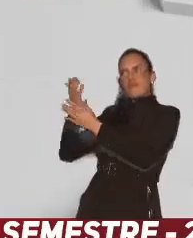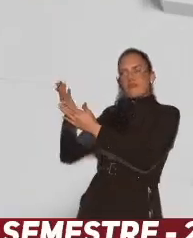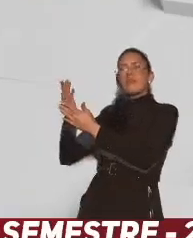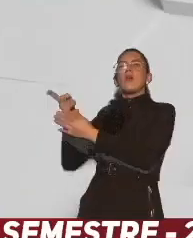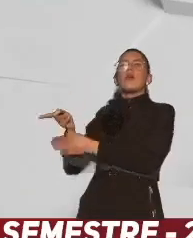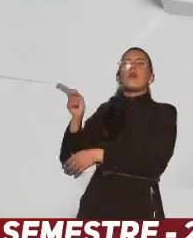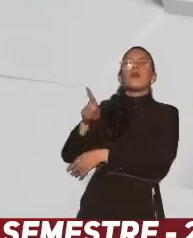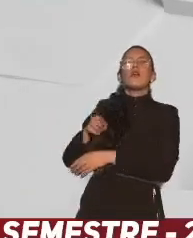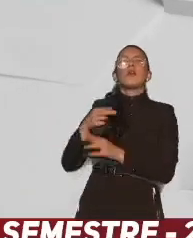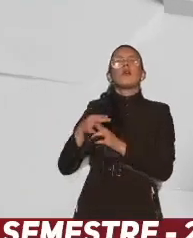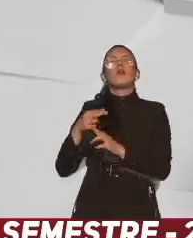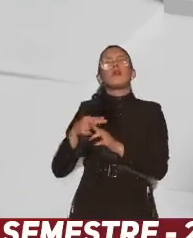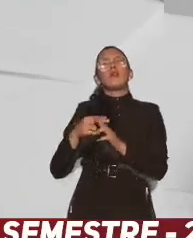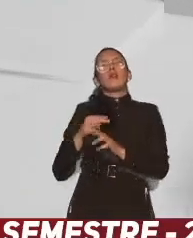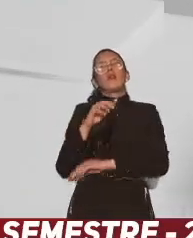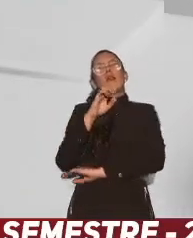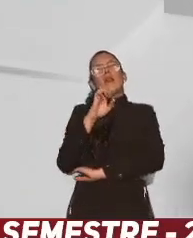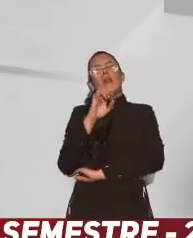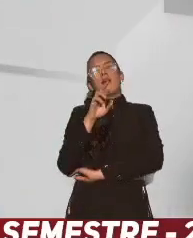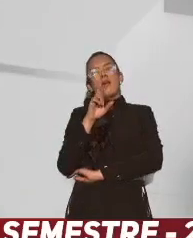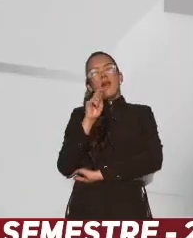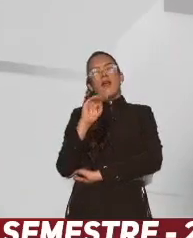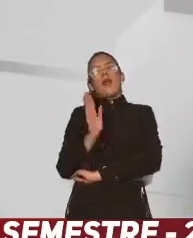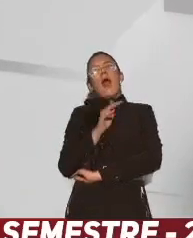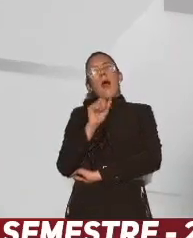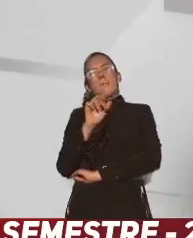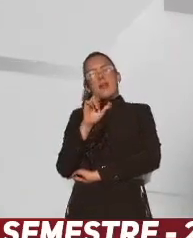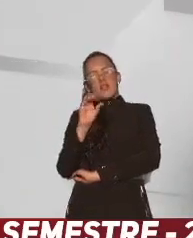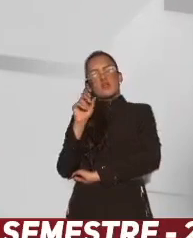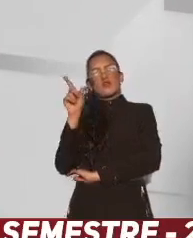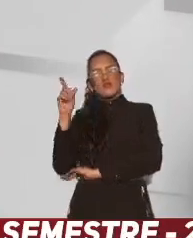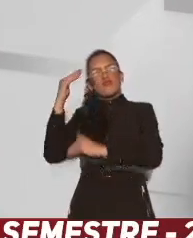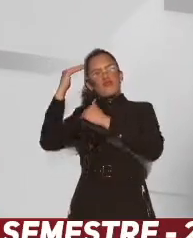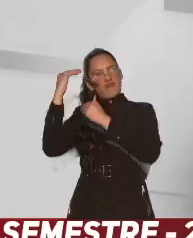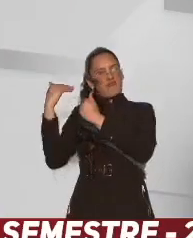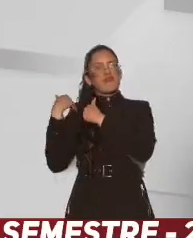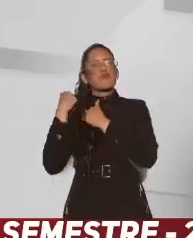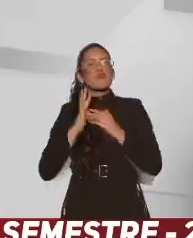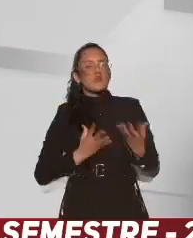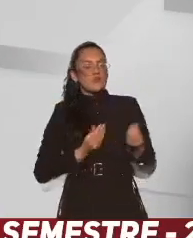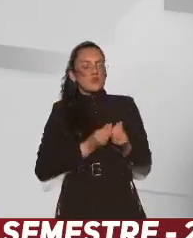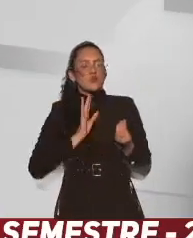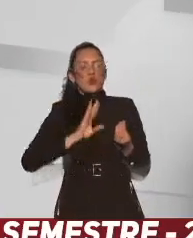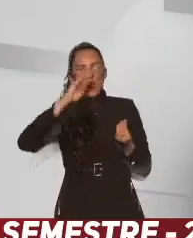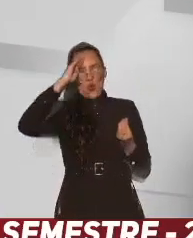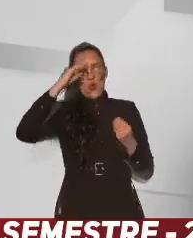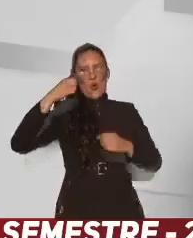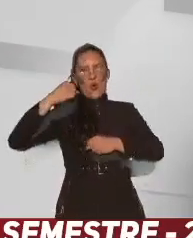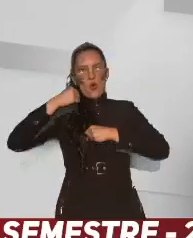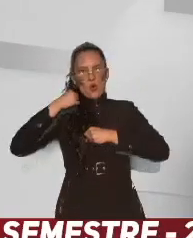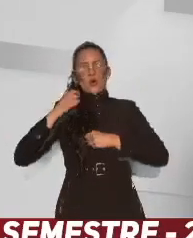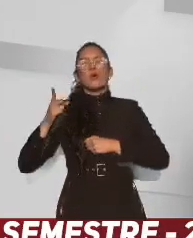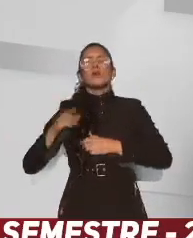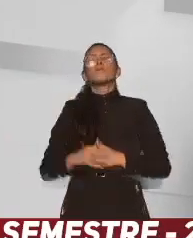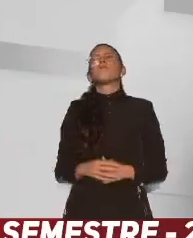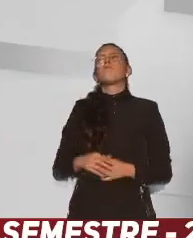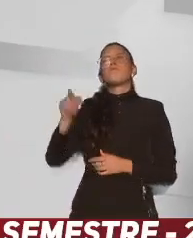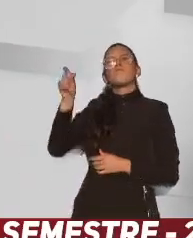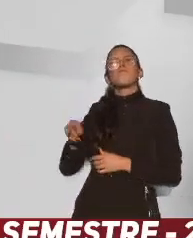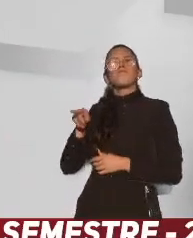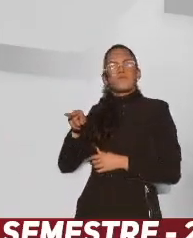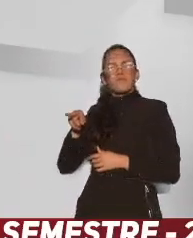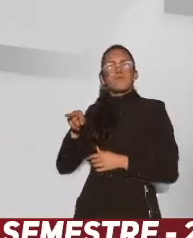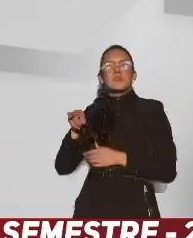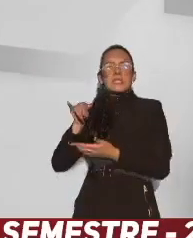al señor brigadier general Eric Rodríguez Aparicio, comandante de la primera división del Ejército Nacional, quien realiza